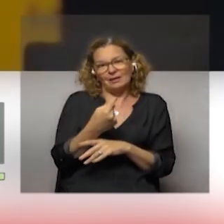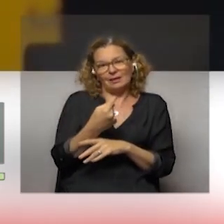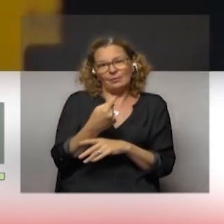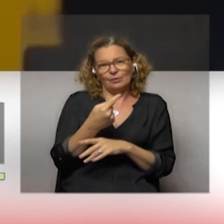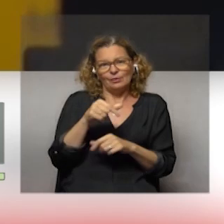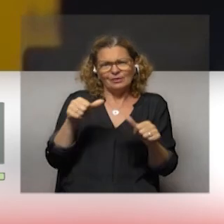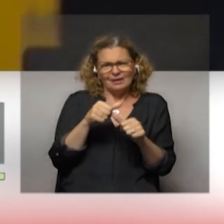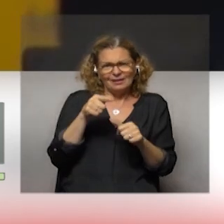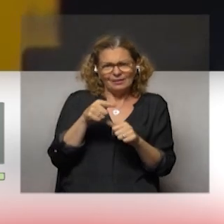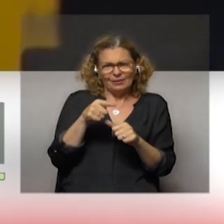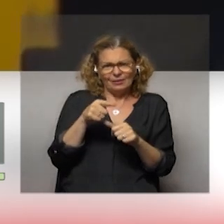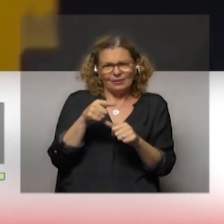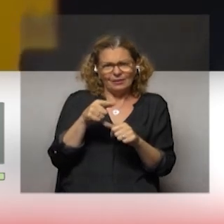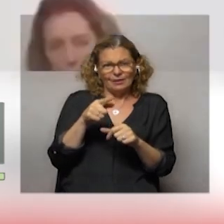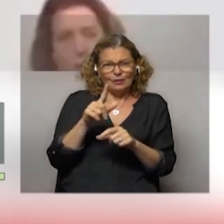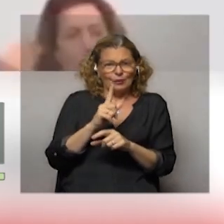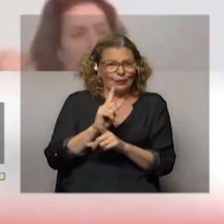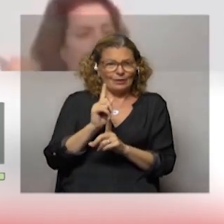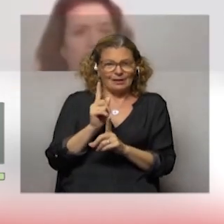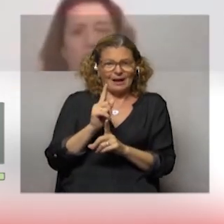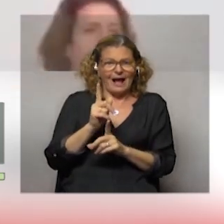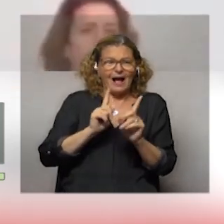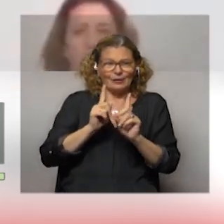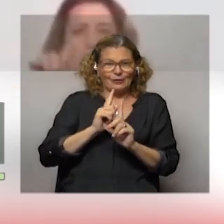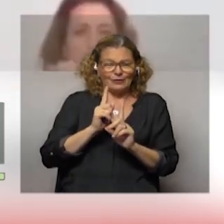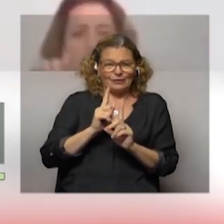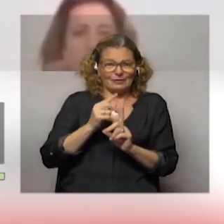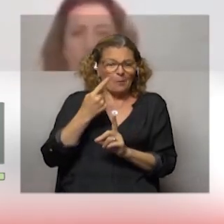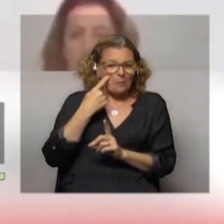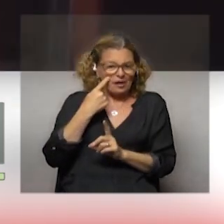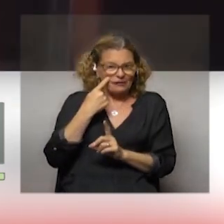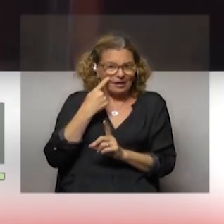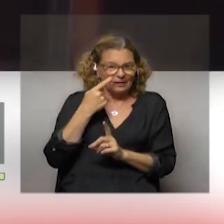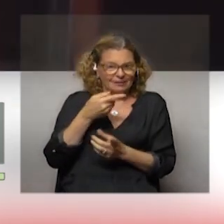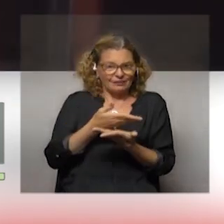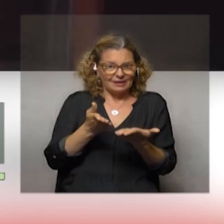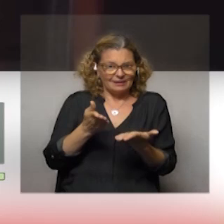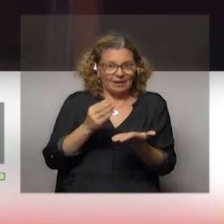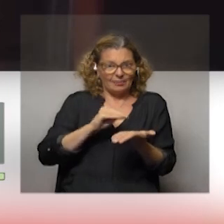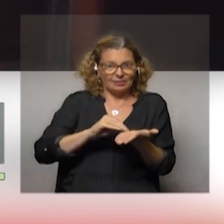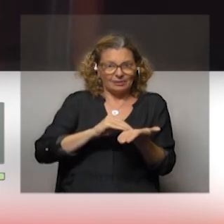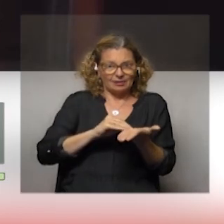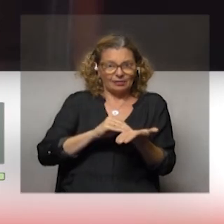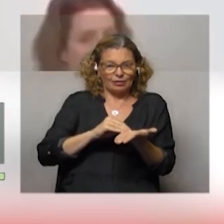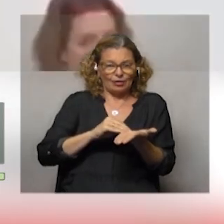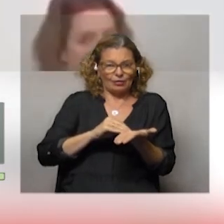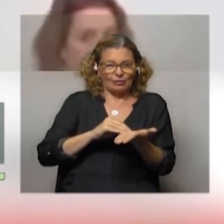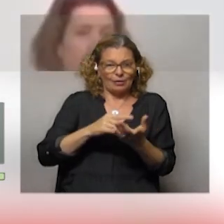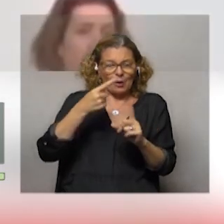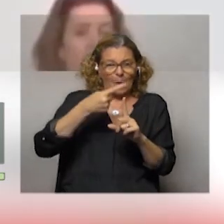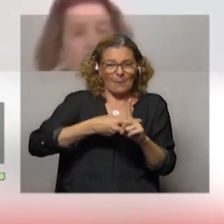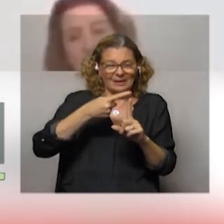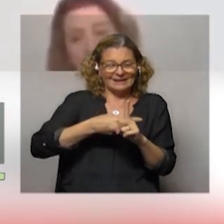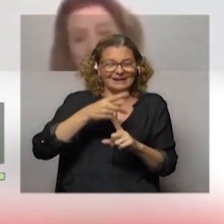se actuó de esta manera cuando no era la noticia ni las pruebas que tenía la administración para poder actuar en los meses